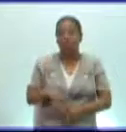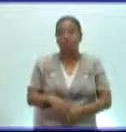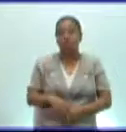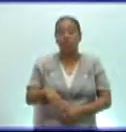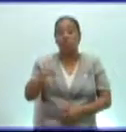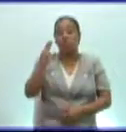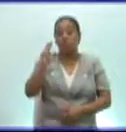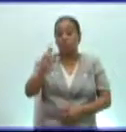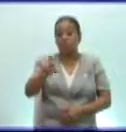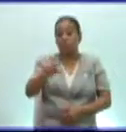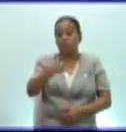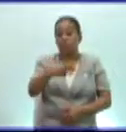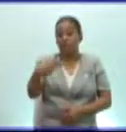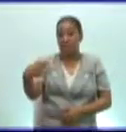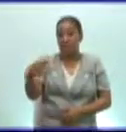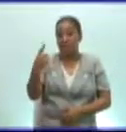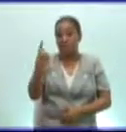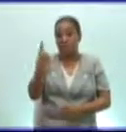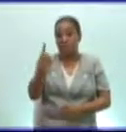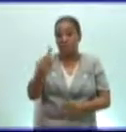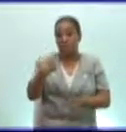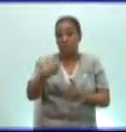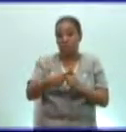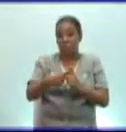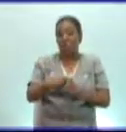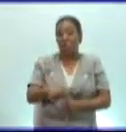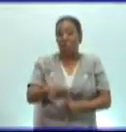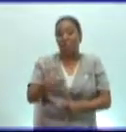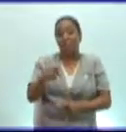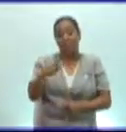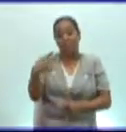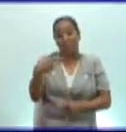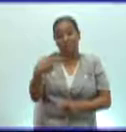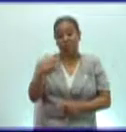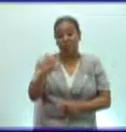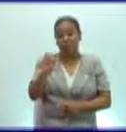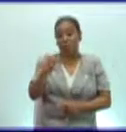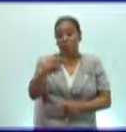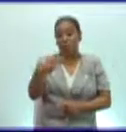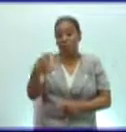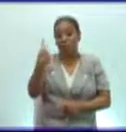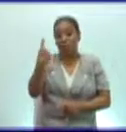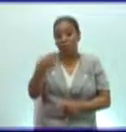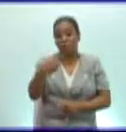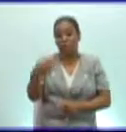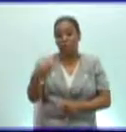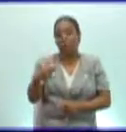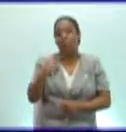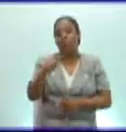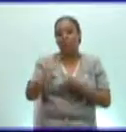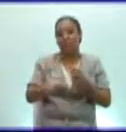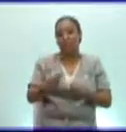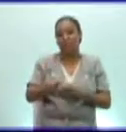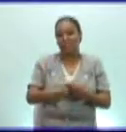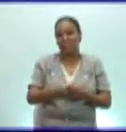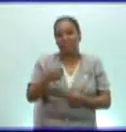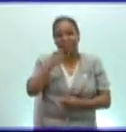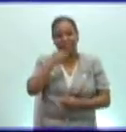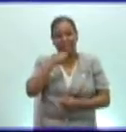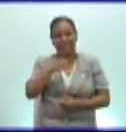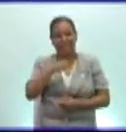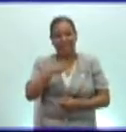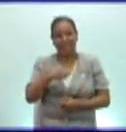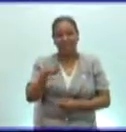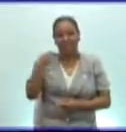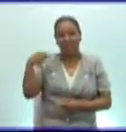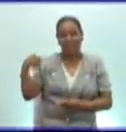que la concentración de hidroxilo, entonces el medio será un medio ácido. Vamos a anotar esa conclusión que